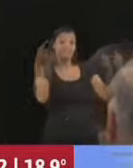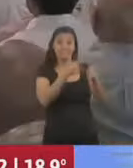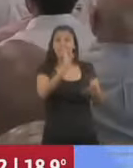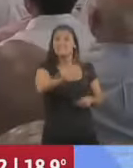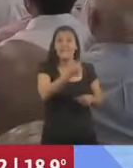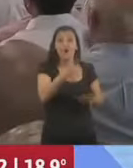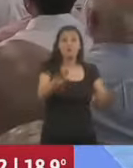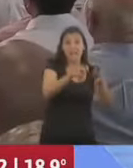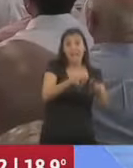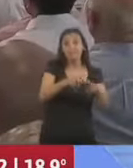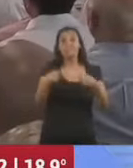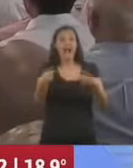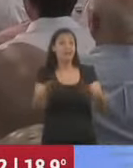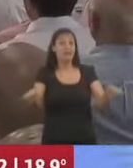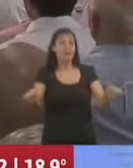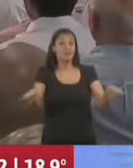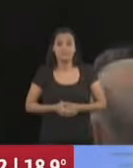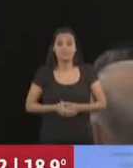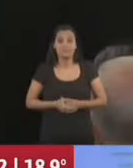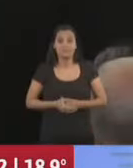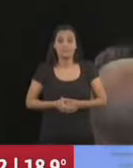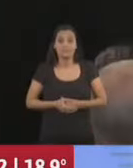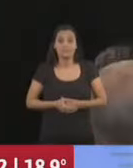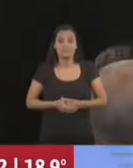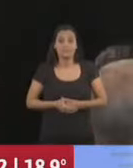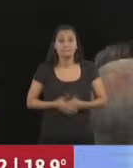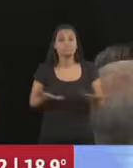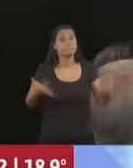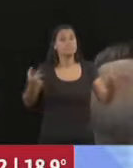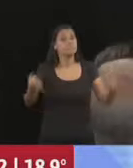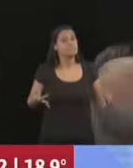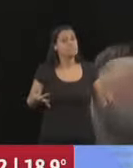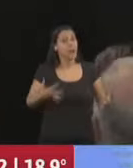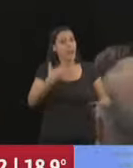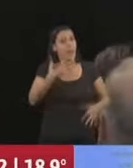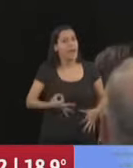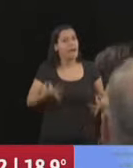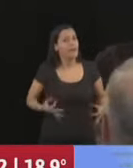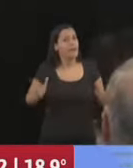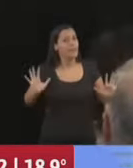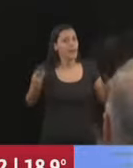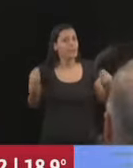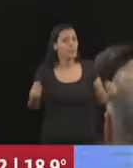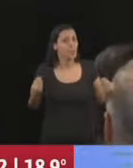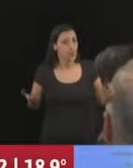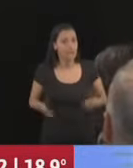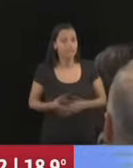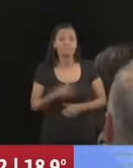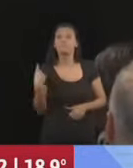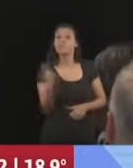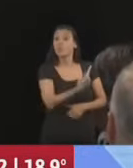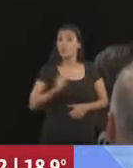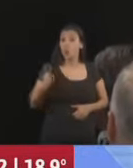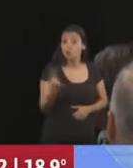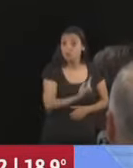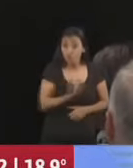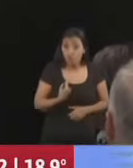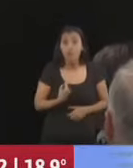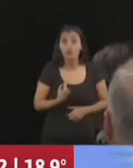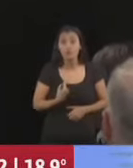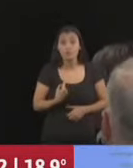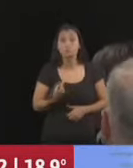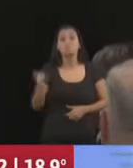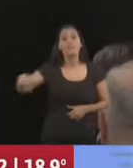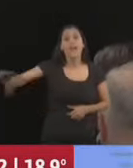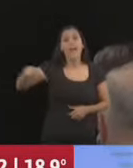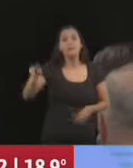Bueno, a ver, coincidencia los objetivos de fondo. Objetivos de fondo que pretenden sacar al país del